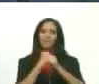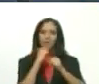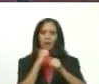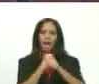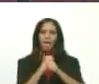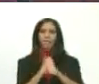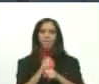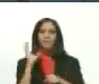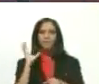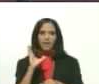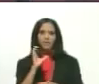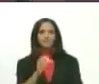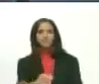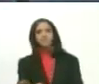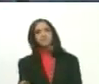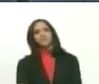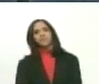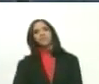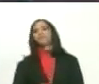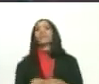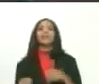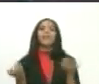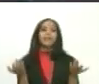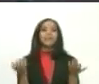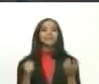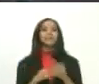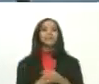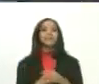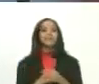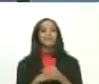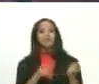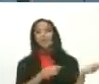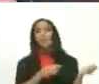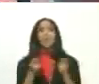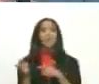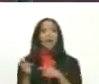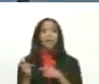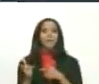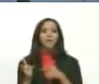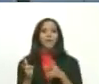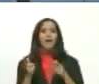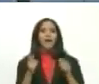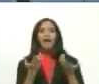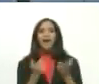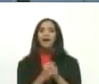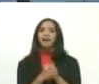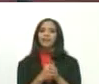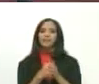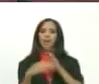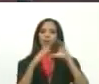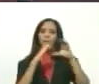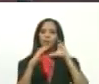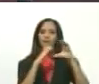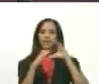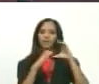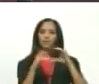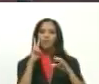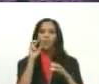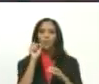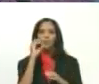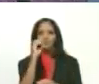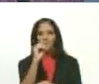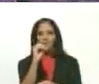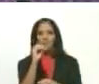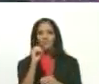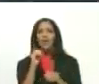país y nos mudamos a la comunicación 2.0, a la